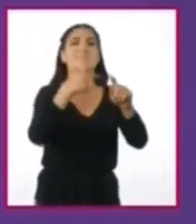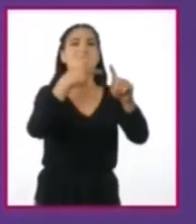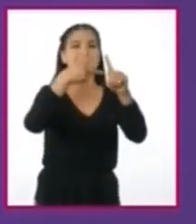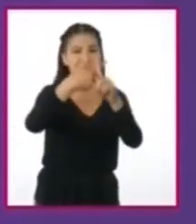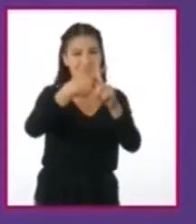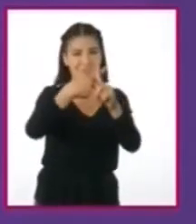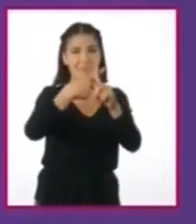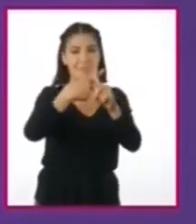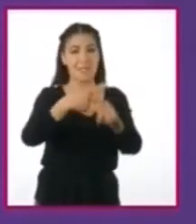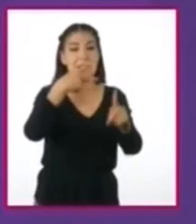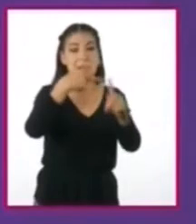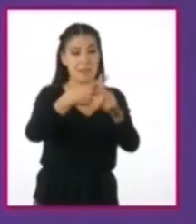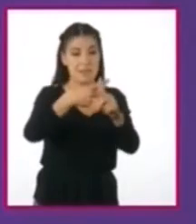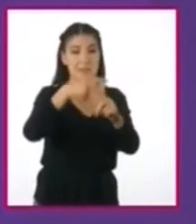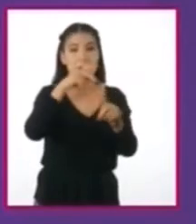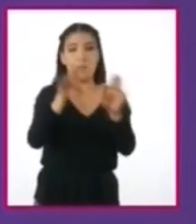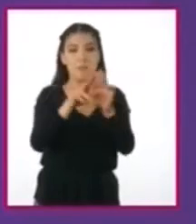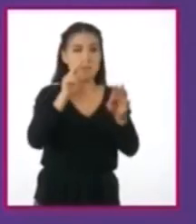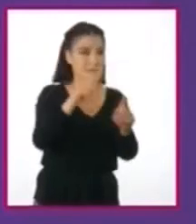triángulos son semejantes.